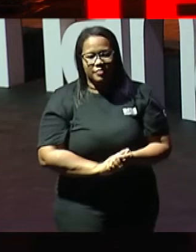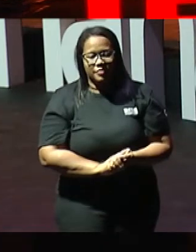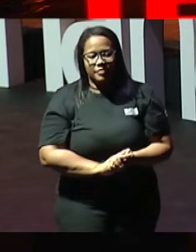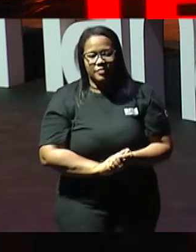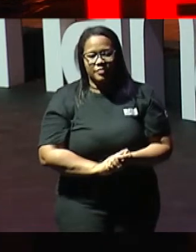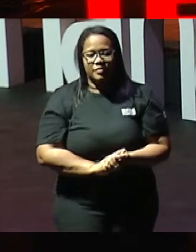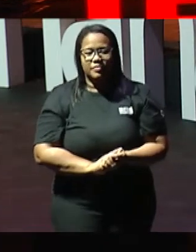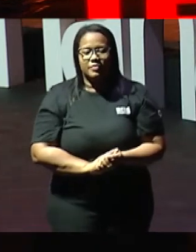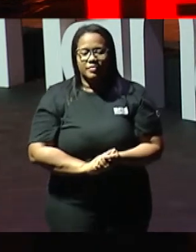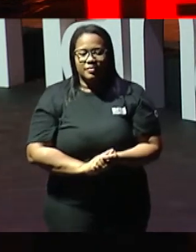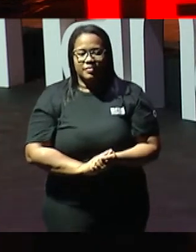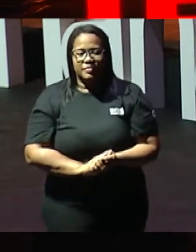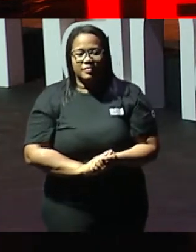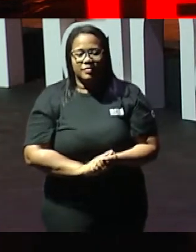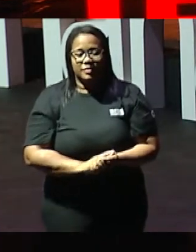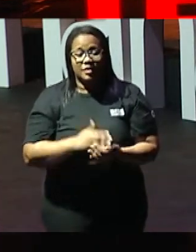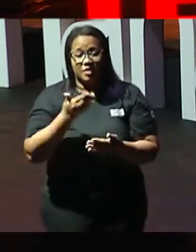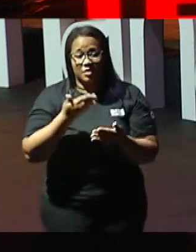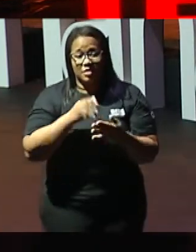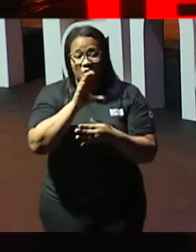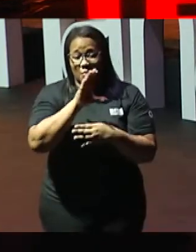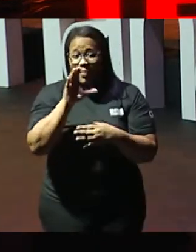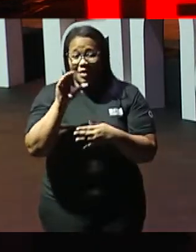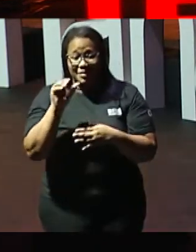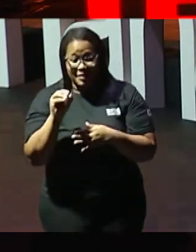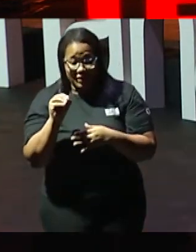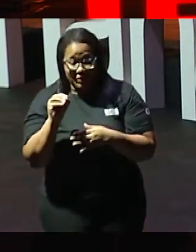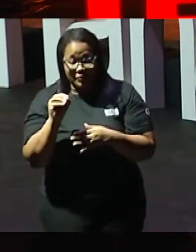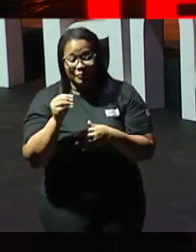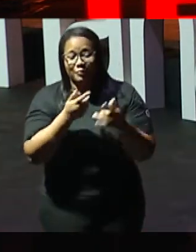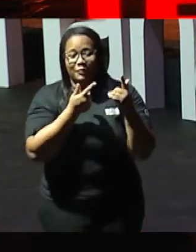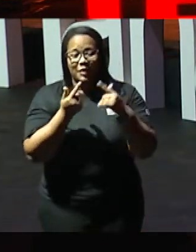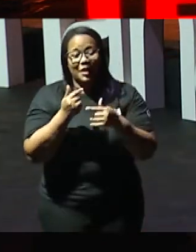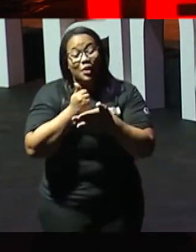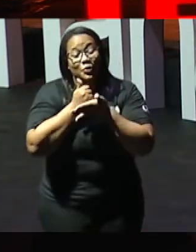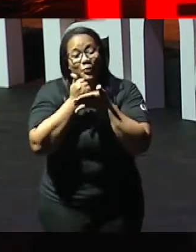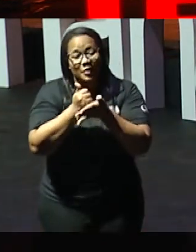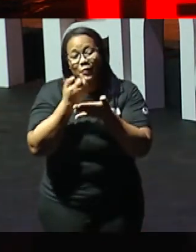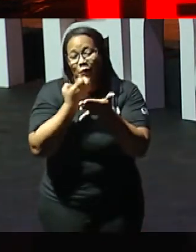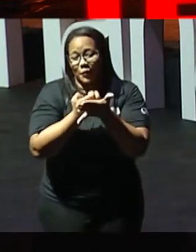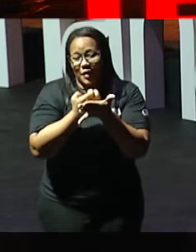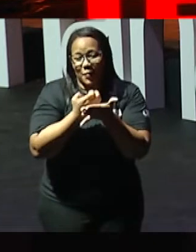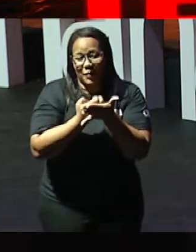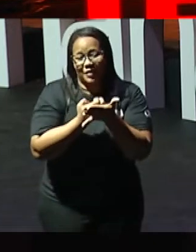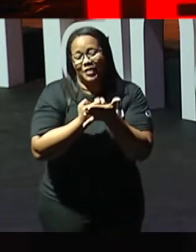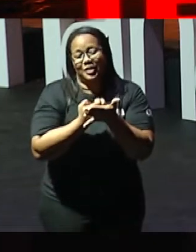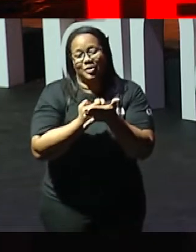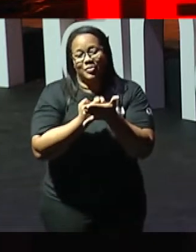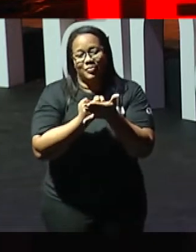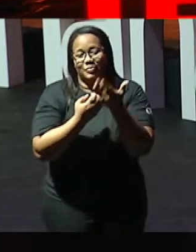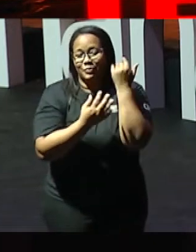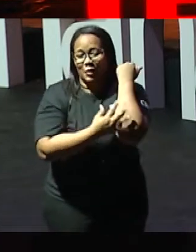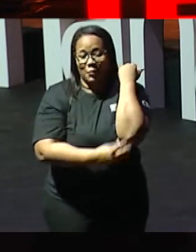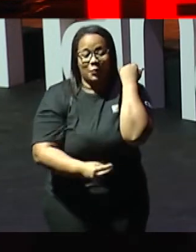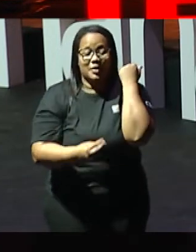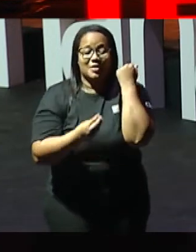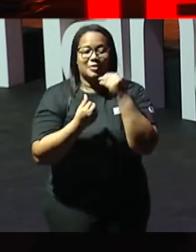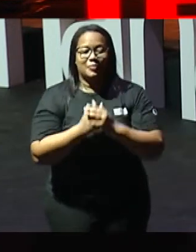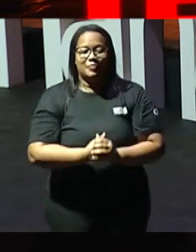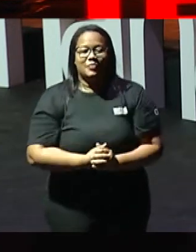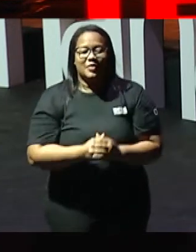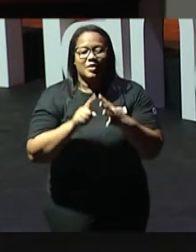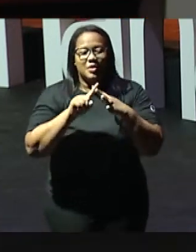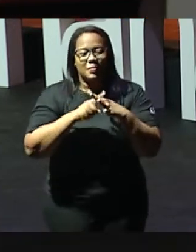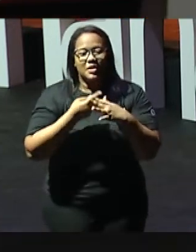viene como rescate a la olla tan grande que yo tenía que comenzar a desarrollar muchos